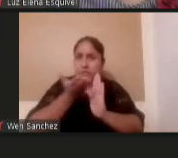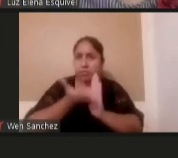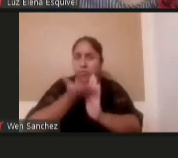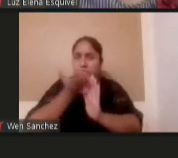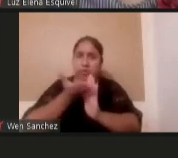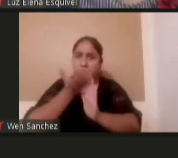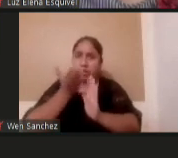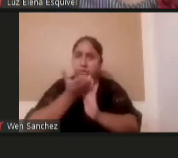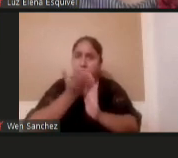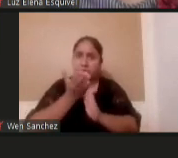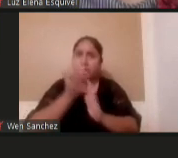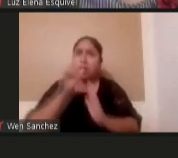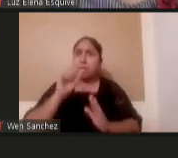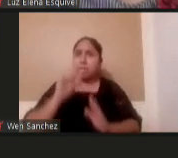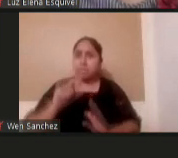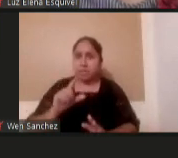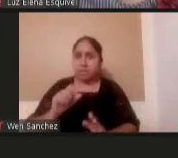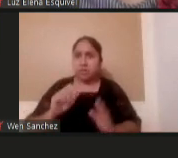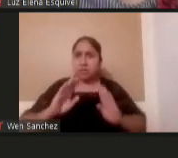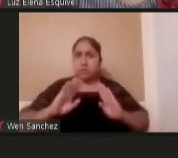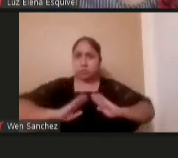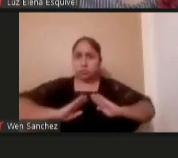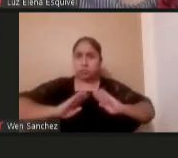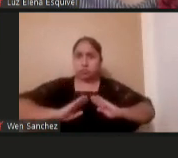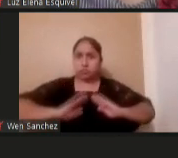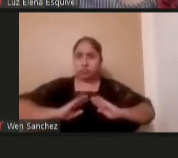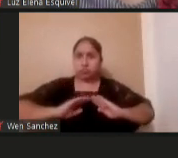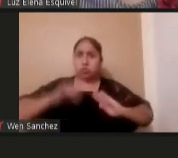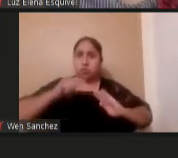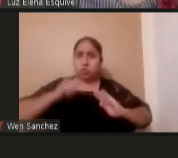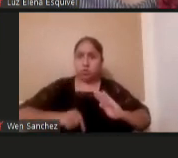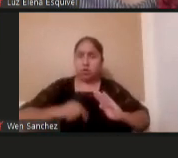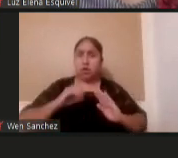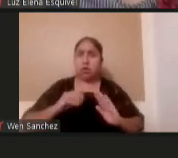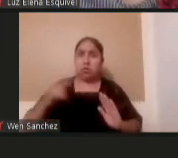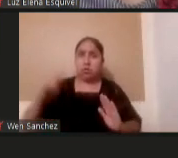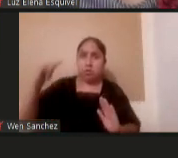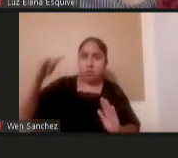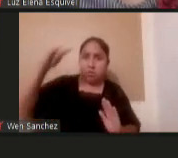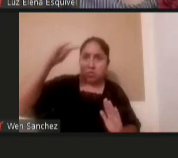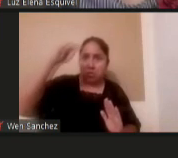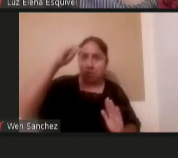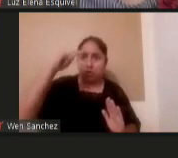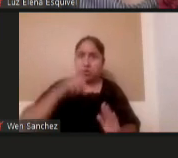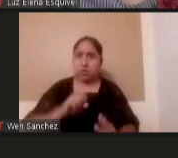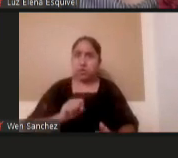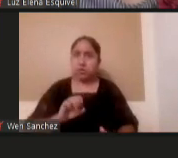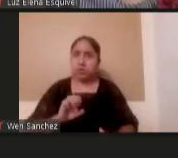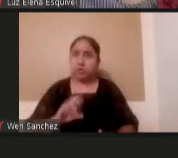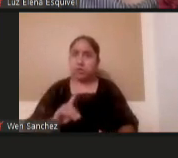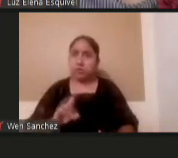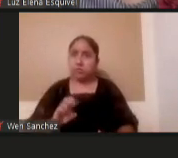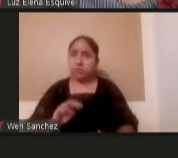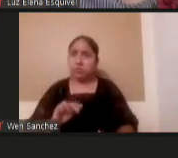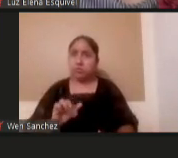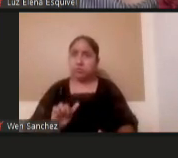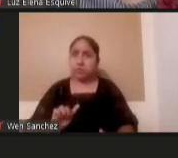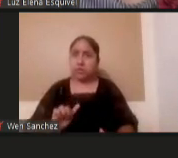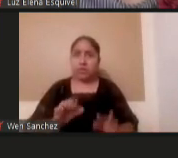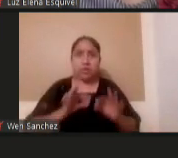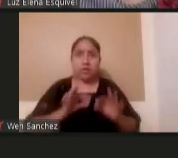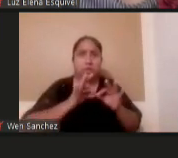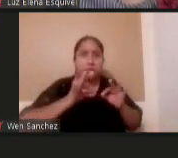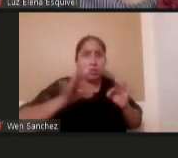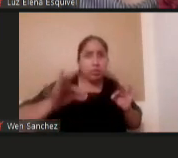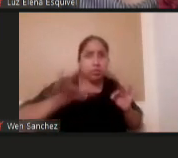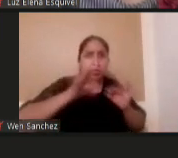Nacional, cuyos lados, rumbos, medidas, distancias, coordenadas y colindancias quedaron especificadas en